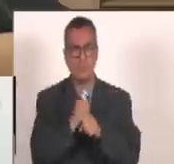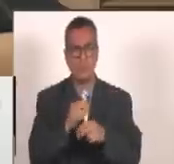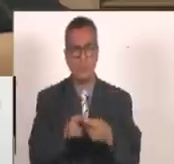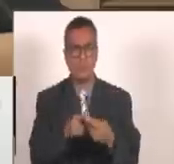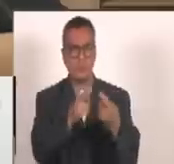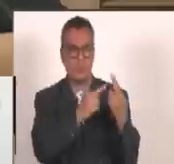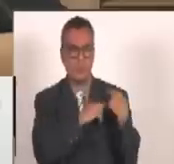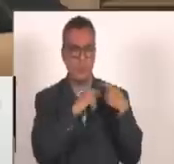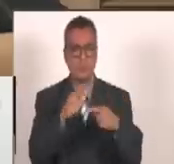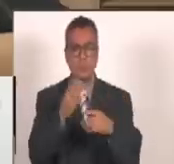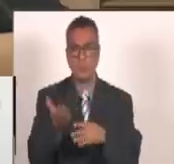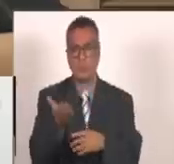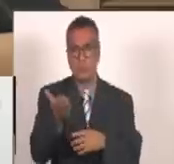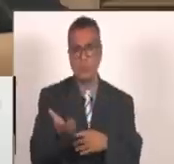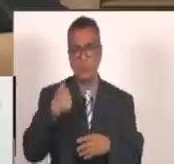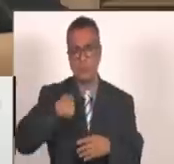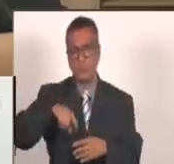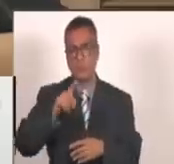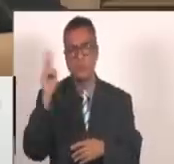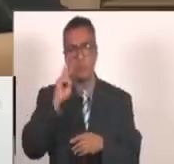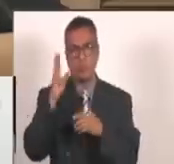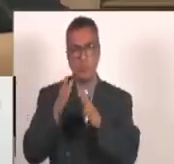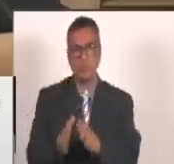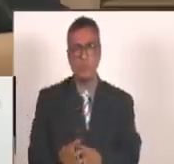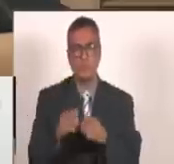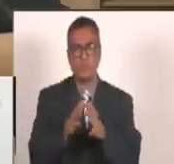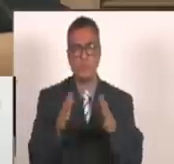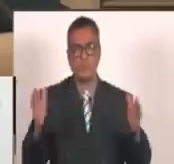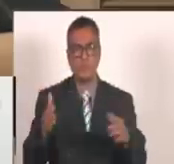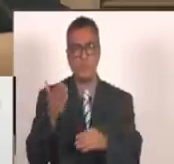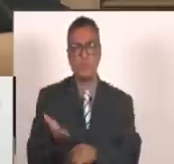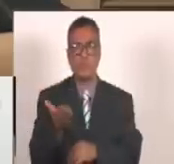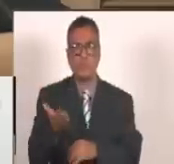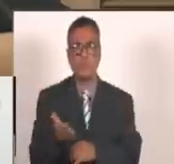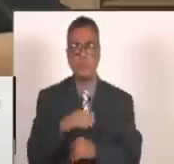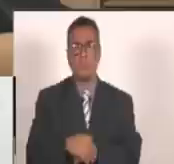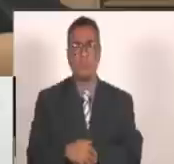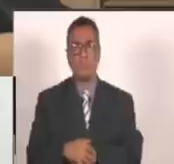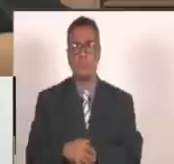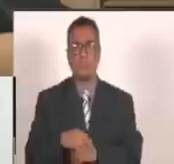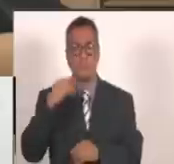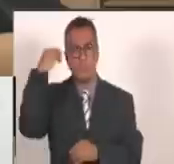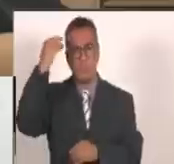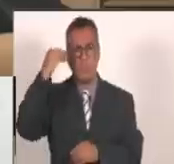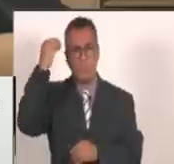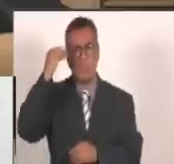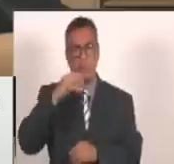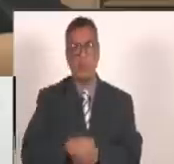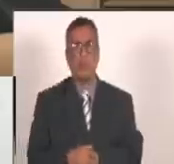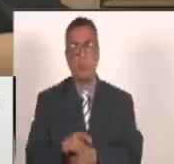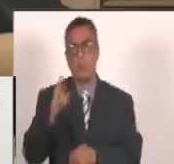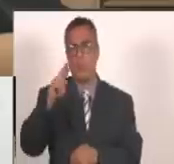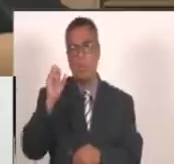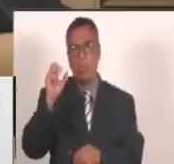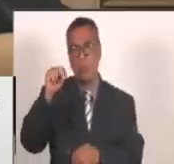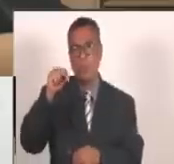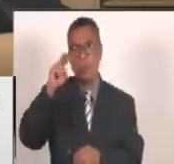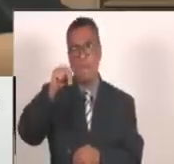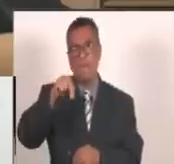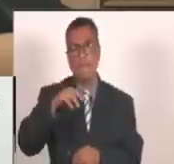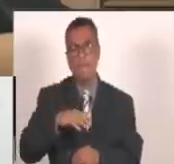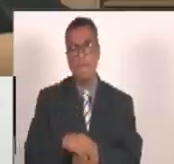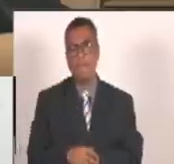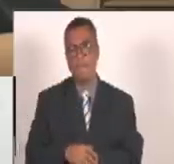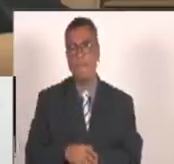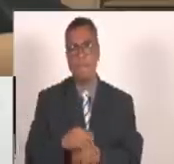representan un baluarte patrimonial venezolano de gran importancia. considerando que Román Chalbó